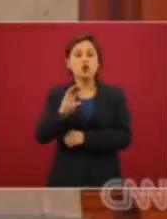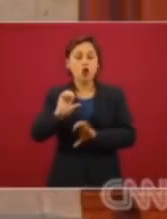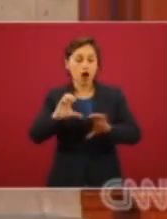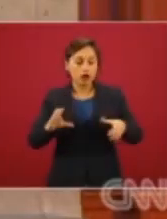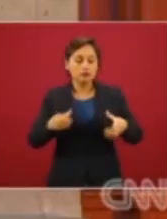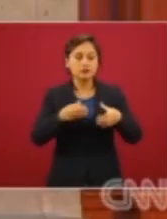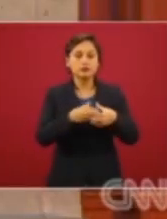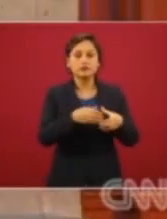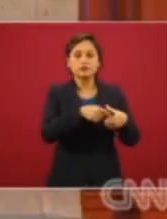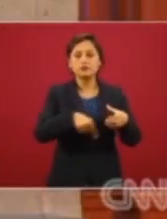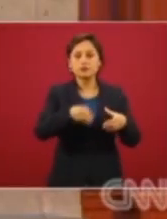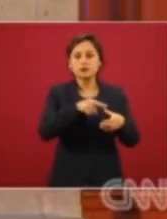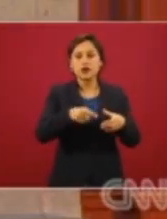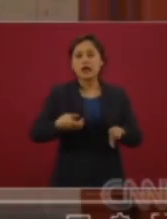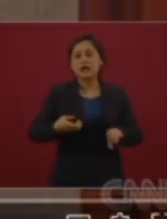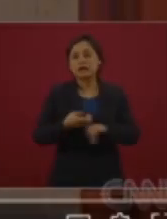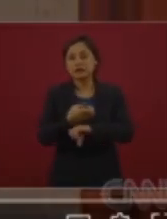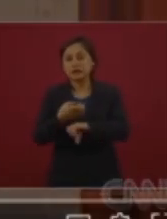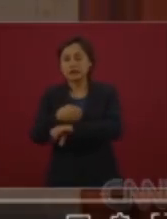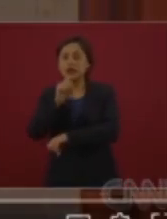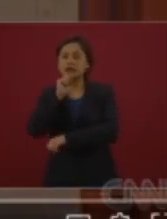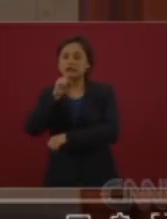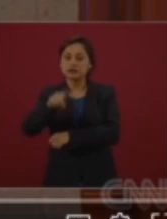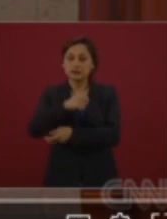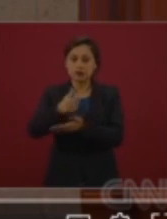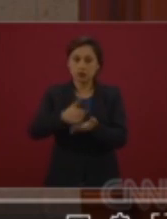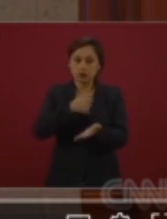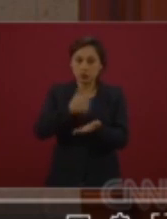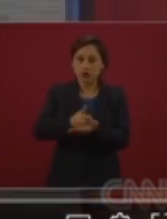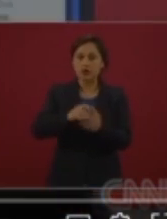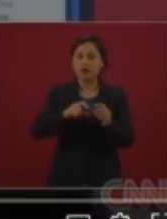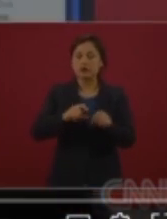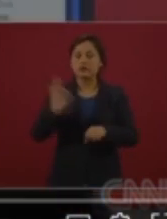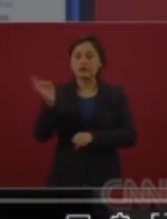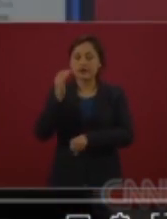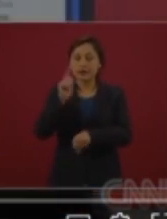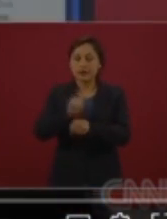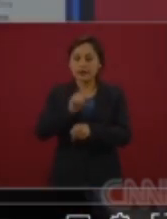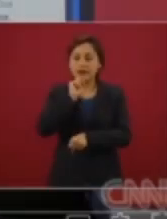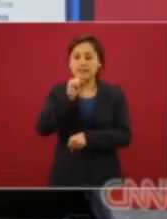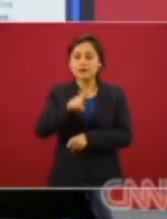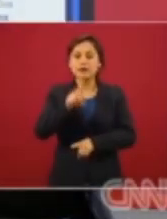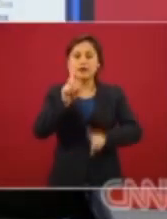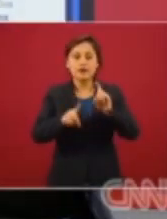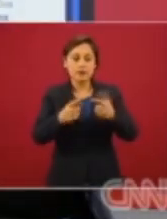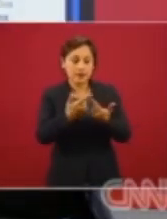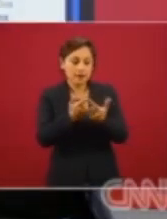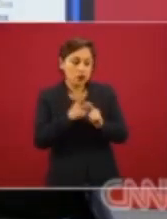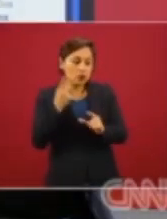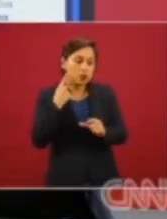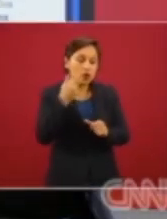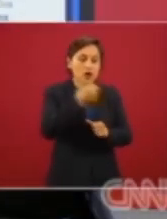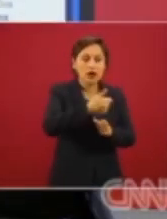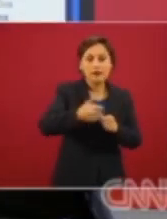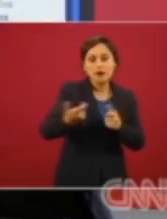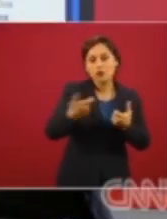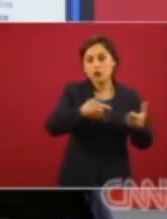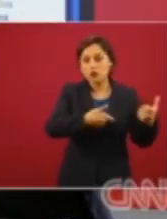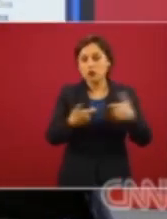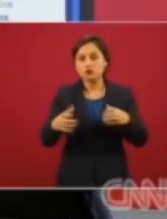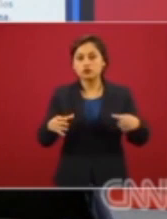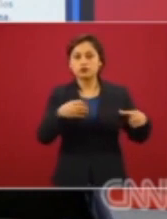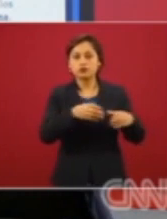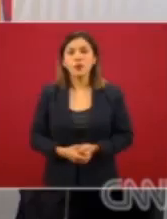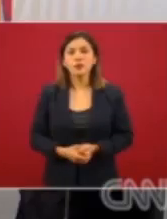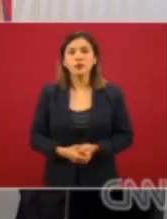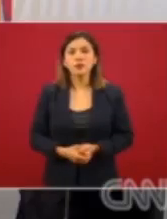medios. Sin embargo, más tarde en su cuenta personal de Twitter, el propio Ramírez aclaró que el gobierno desconoce el origen y la